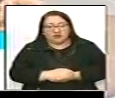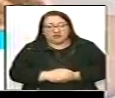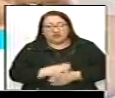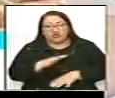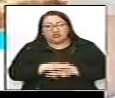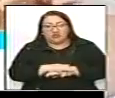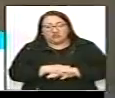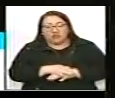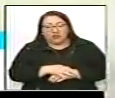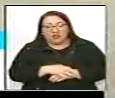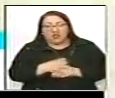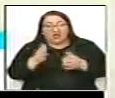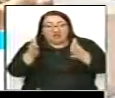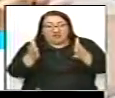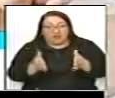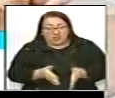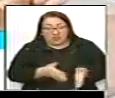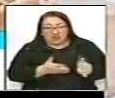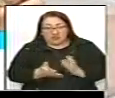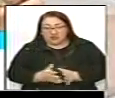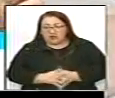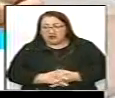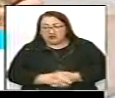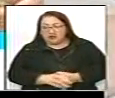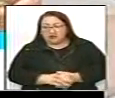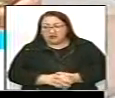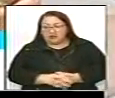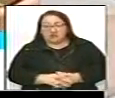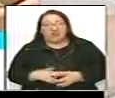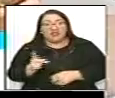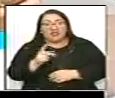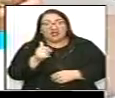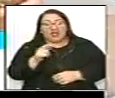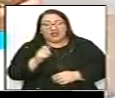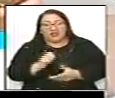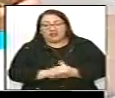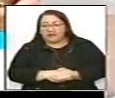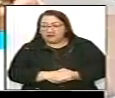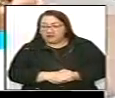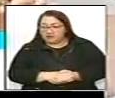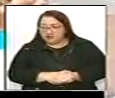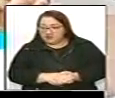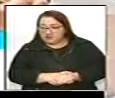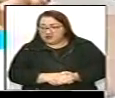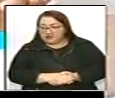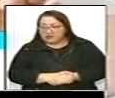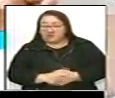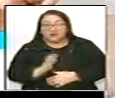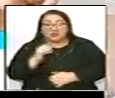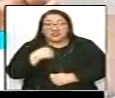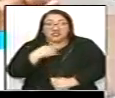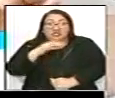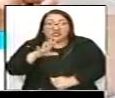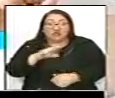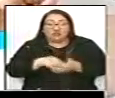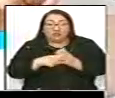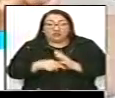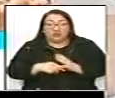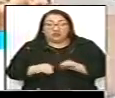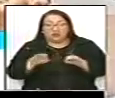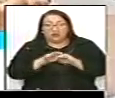corresponde la franja marginal en el distrito de Ate. Se tienen 5 puntos